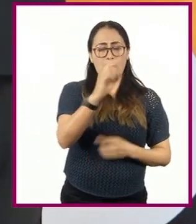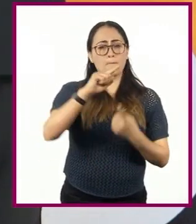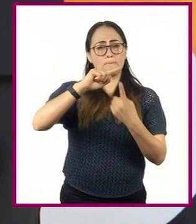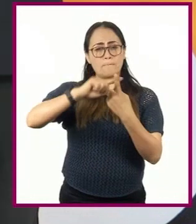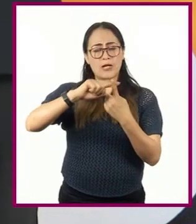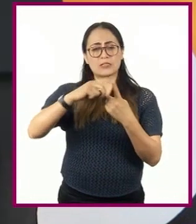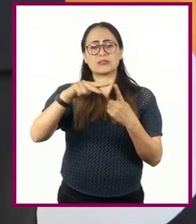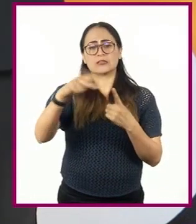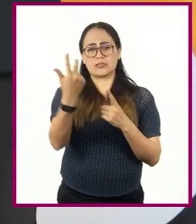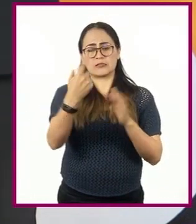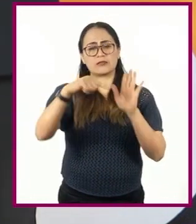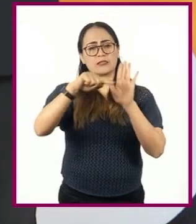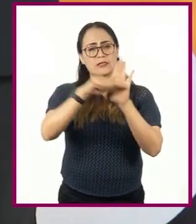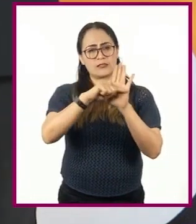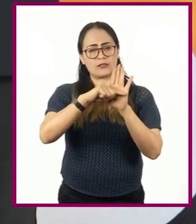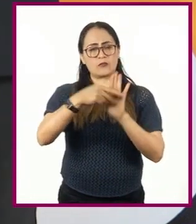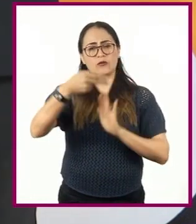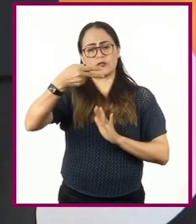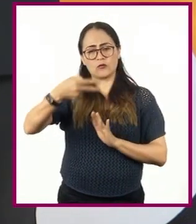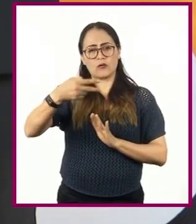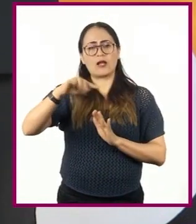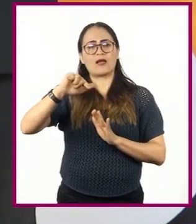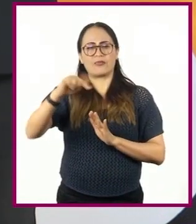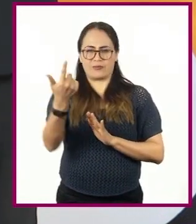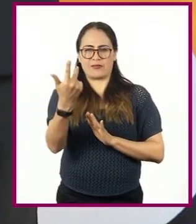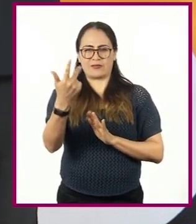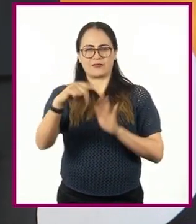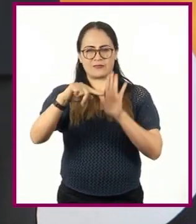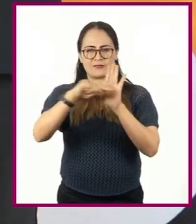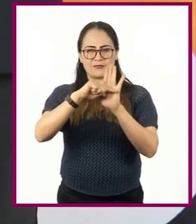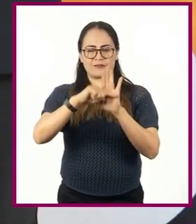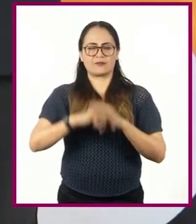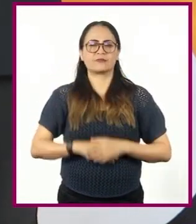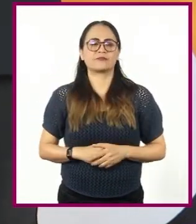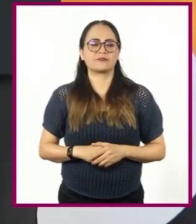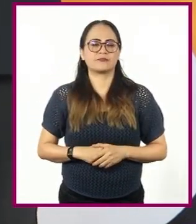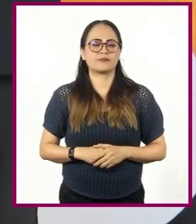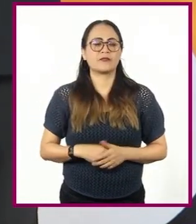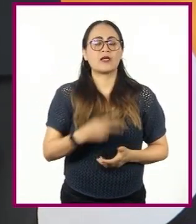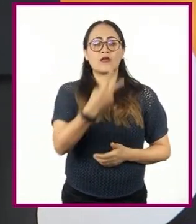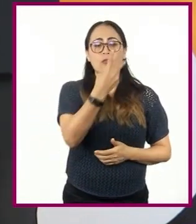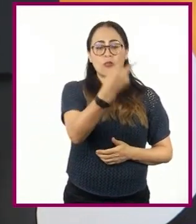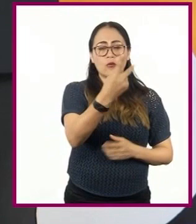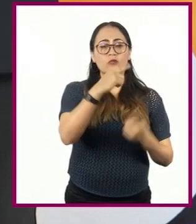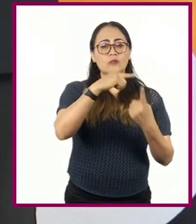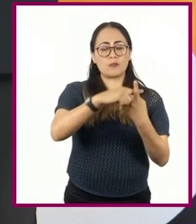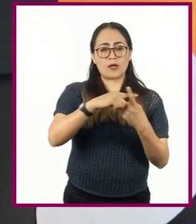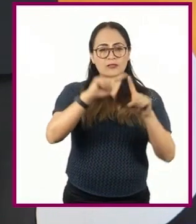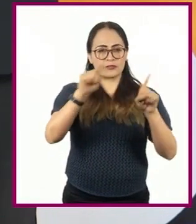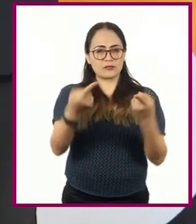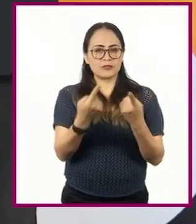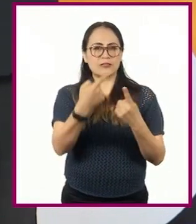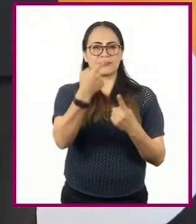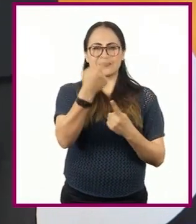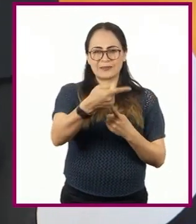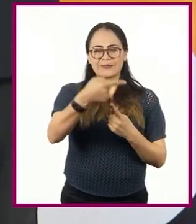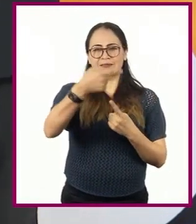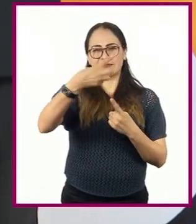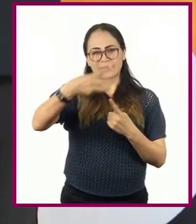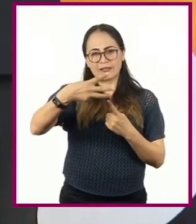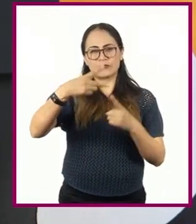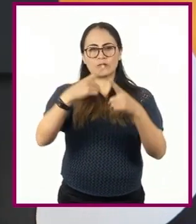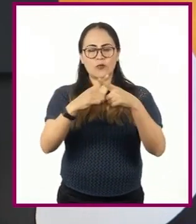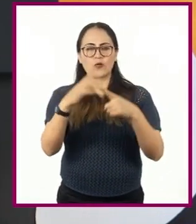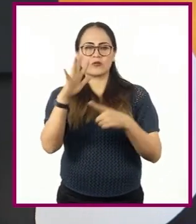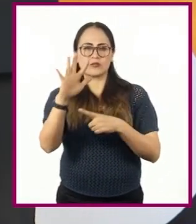13 negativo, que es igual a 13 negativo. Por lo tanto, 2 más 3 negativo por 5 es igual